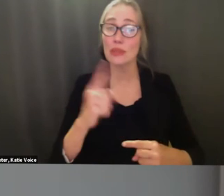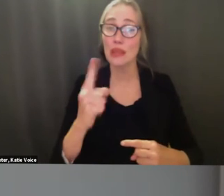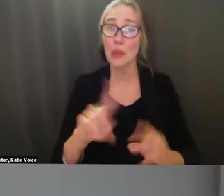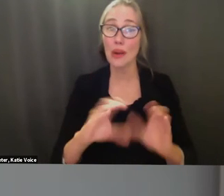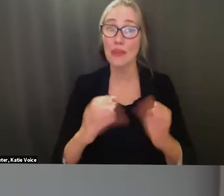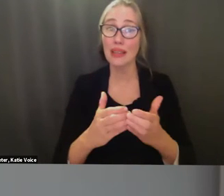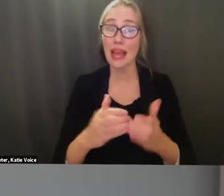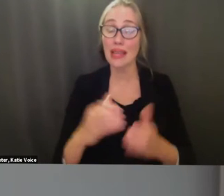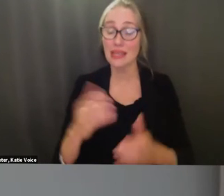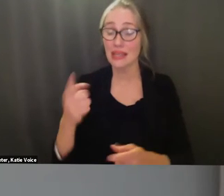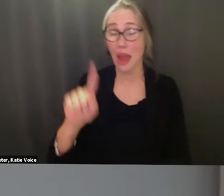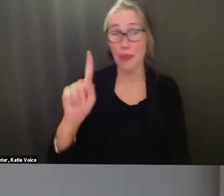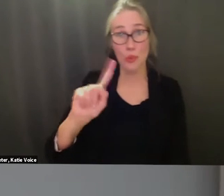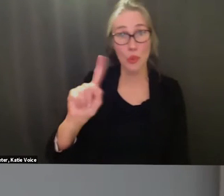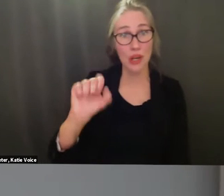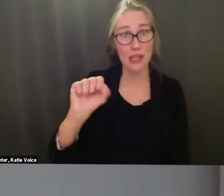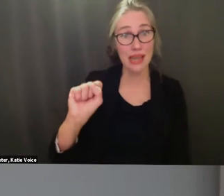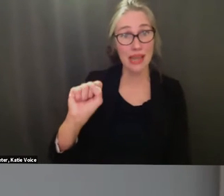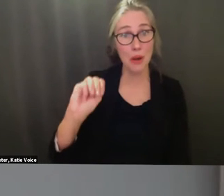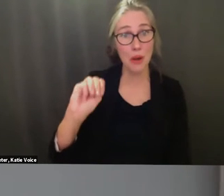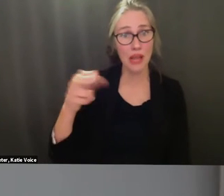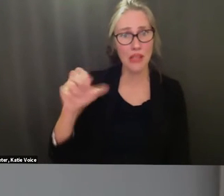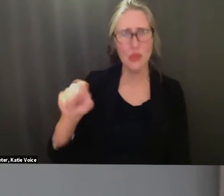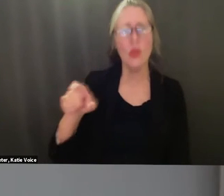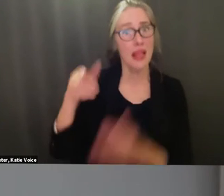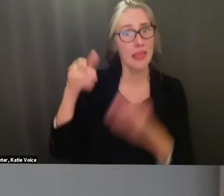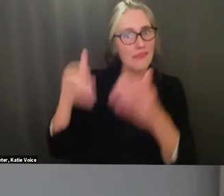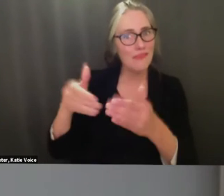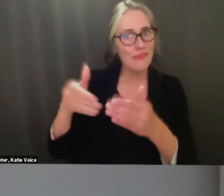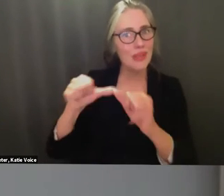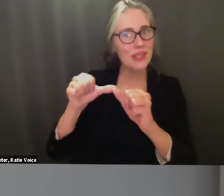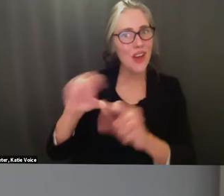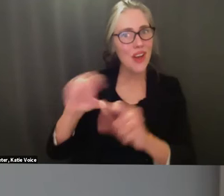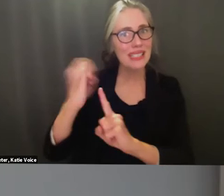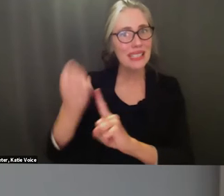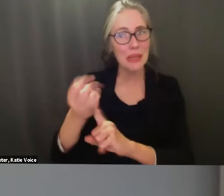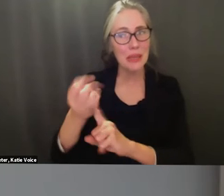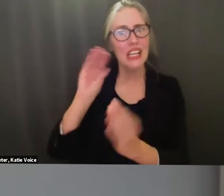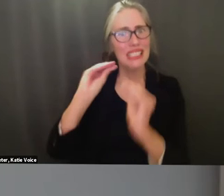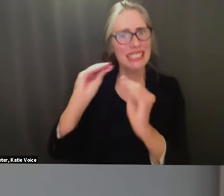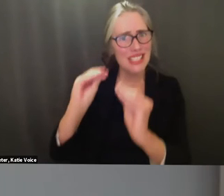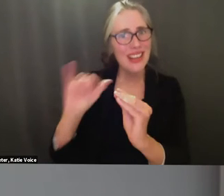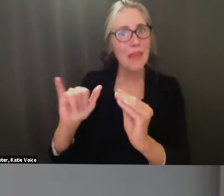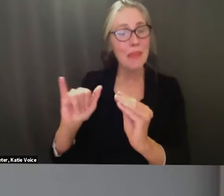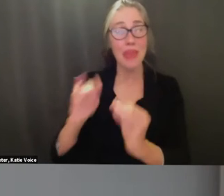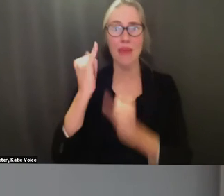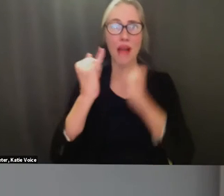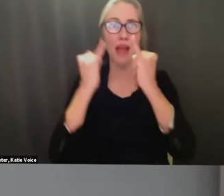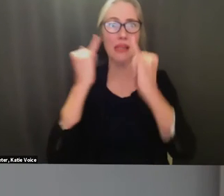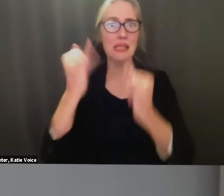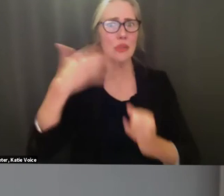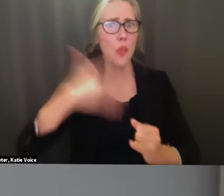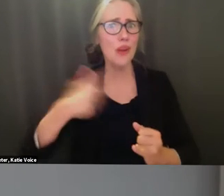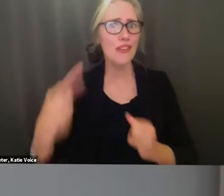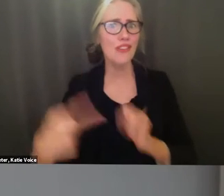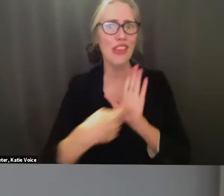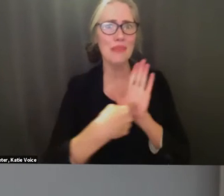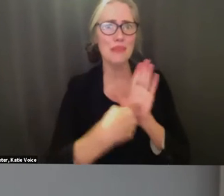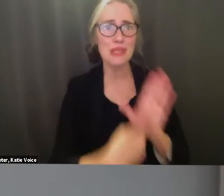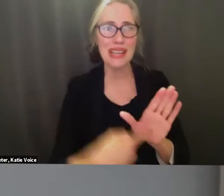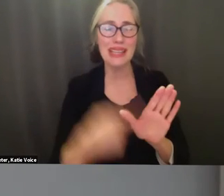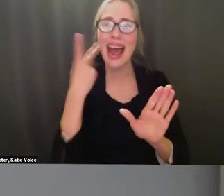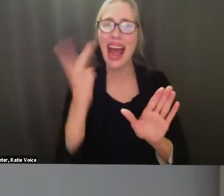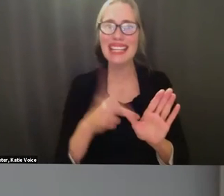las clases en que San Marcos fue enfocada en la sustentabilidad y tuvo unas excelentes ideas que presentaron. Así que